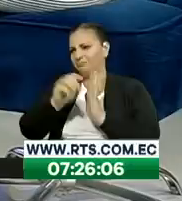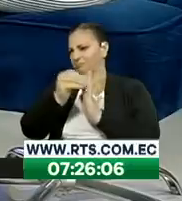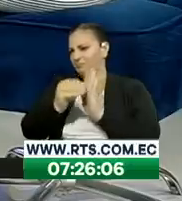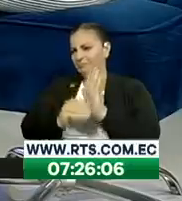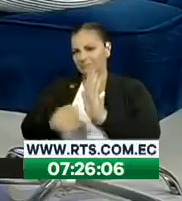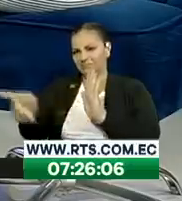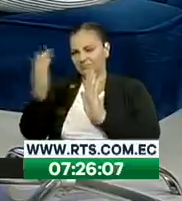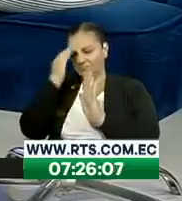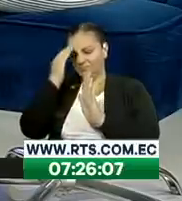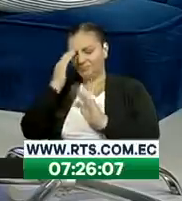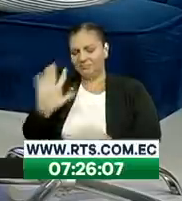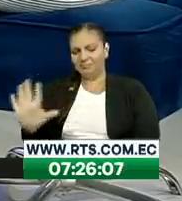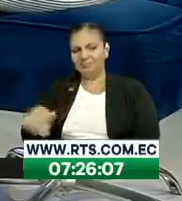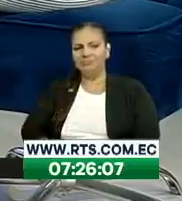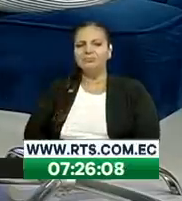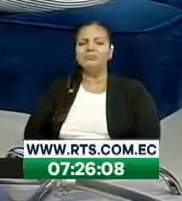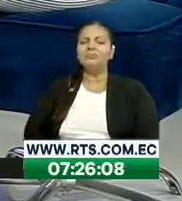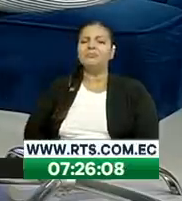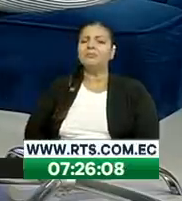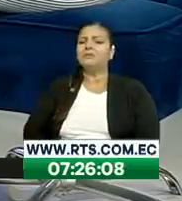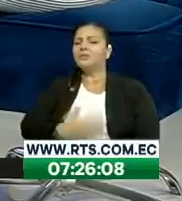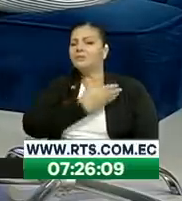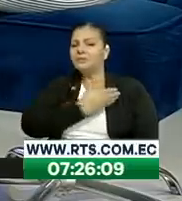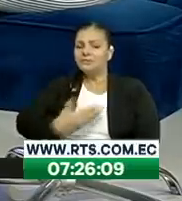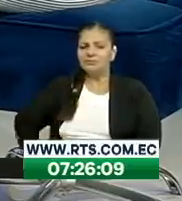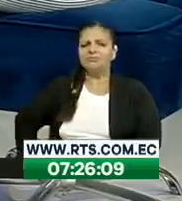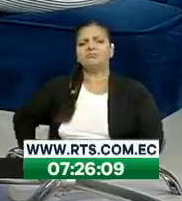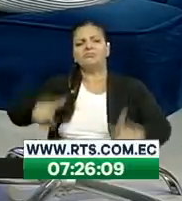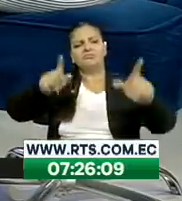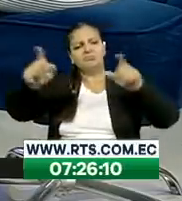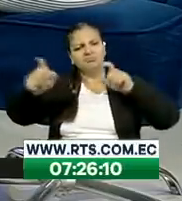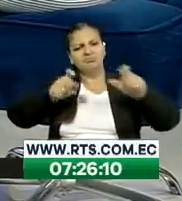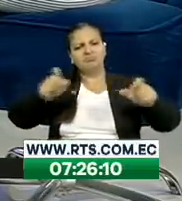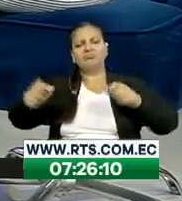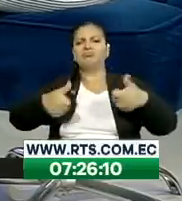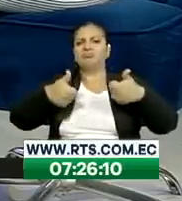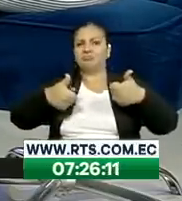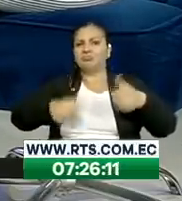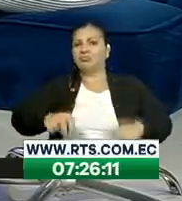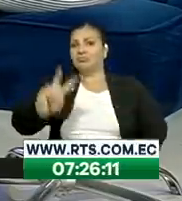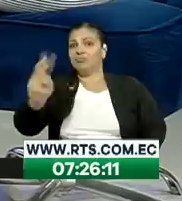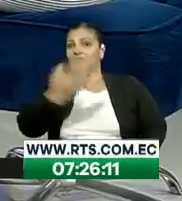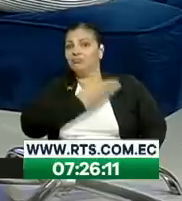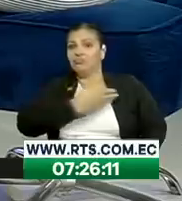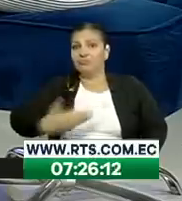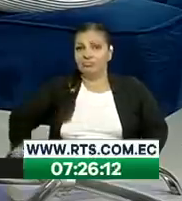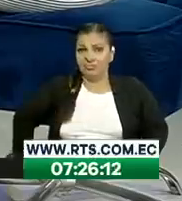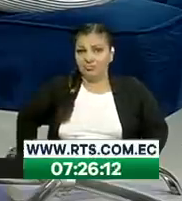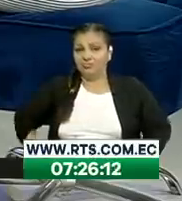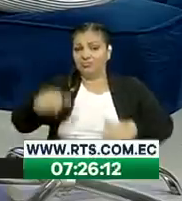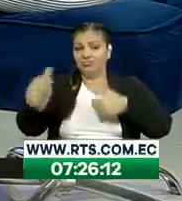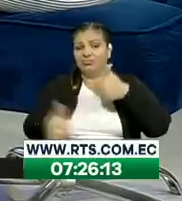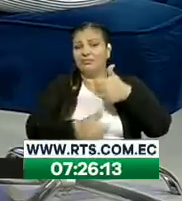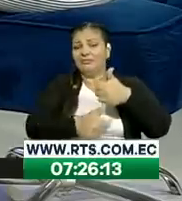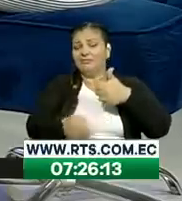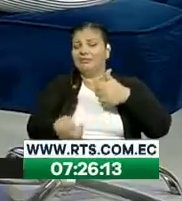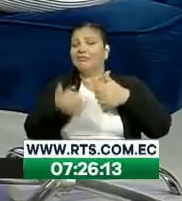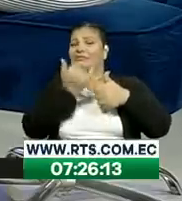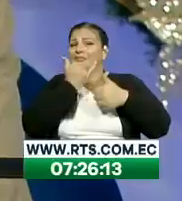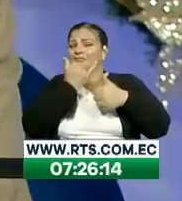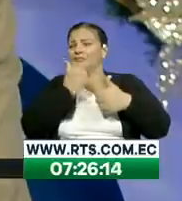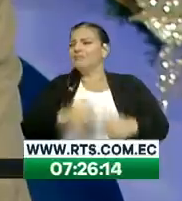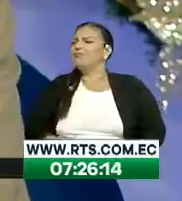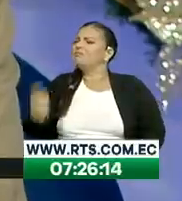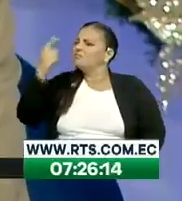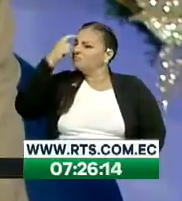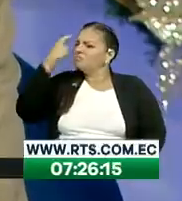este tema, suprimir o eliminar la figura vicepresidencial en el Ecuador? ¿Conviene o no? Ese es un planteamiento que he escuchado que